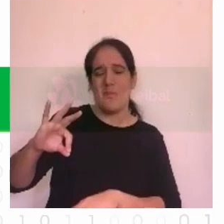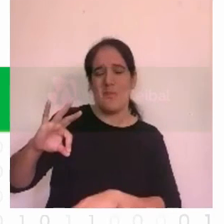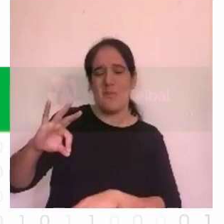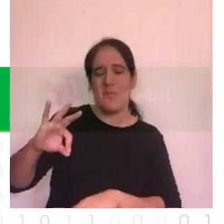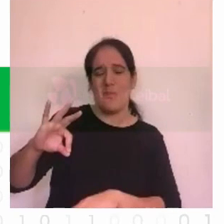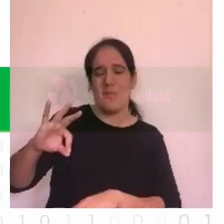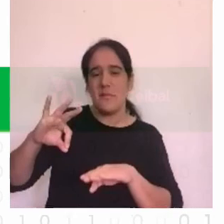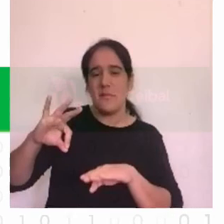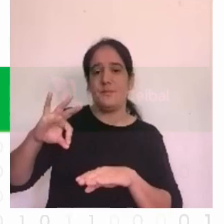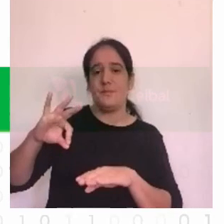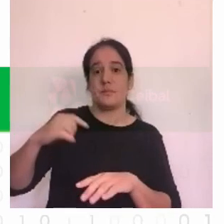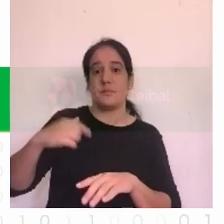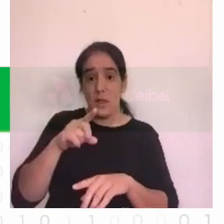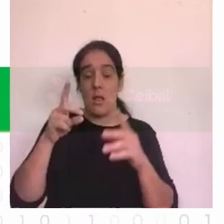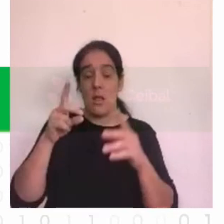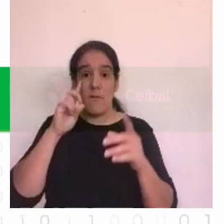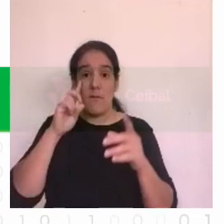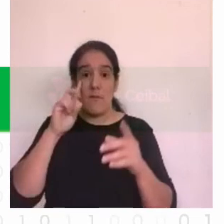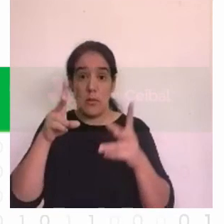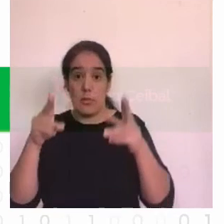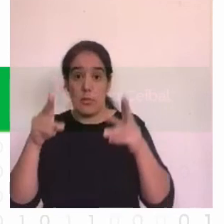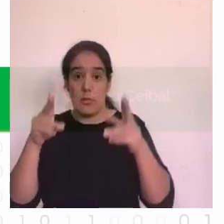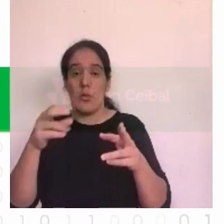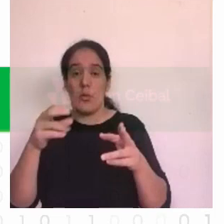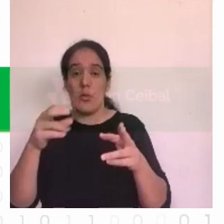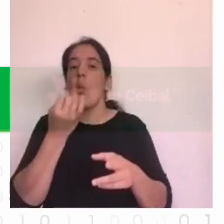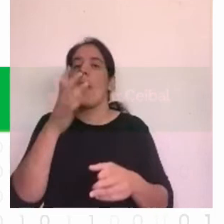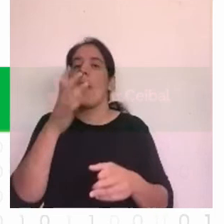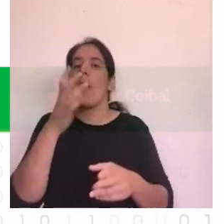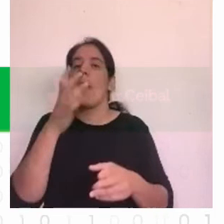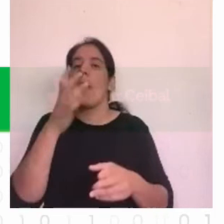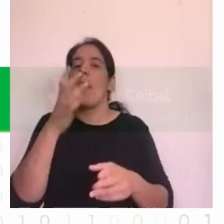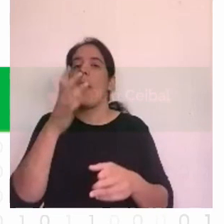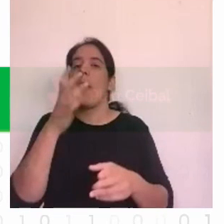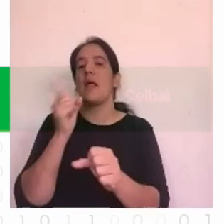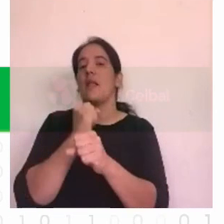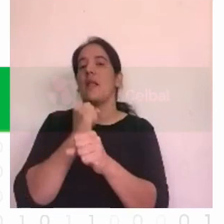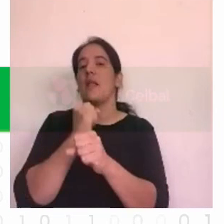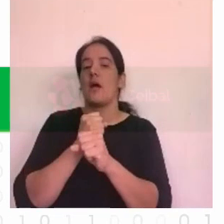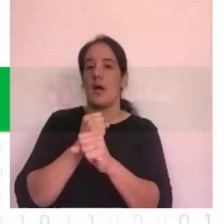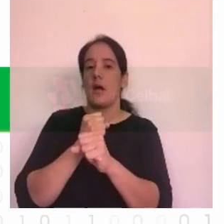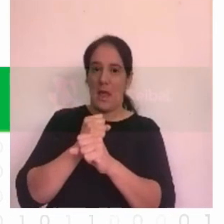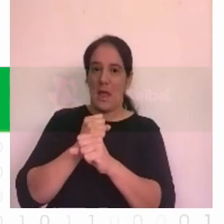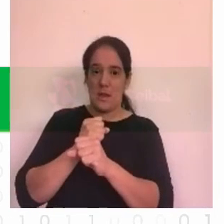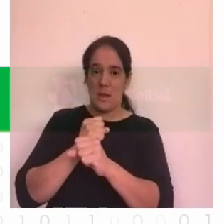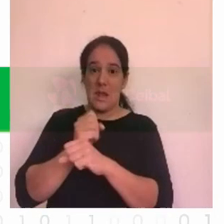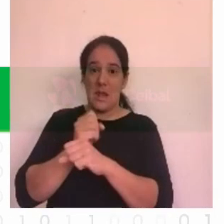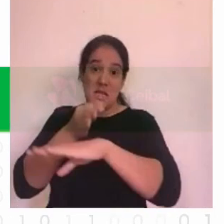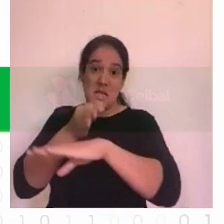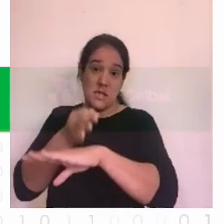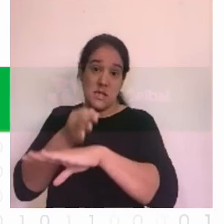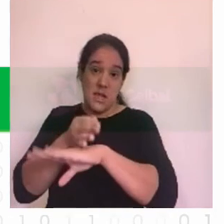viendo cantidad de personas que trabajan en la rama de actividad enseñanza, desagregado por sexo. Vemos que